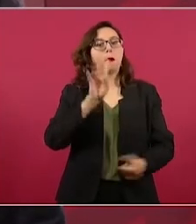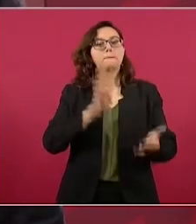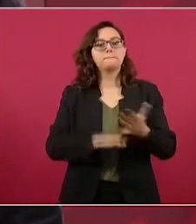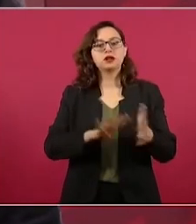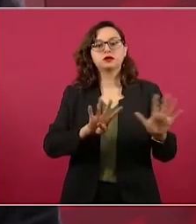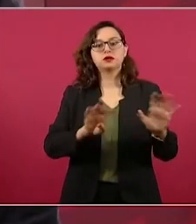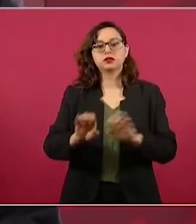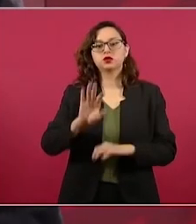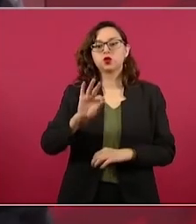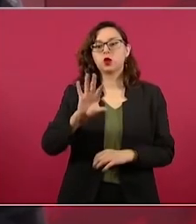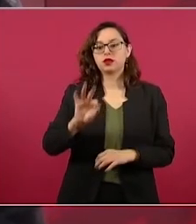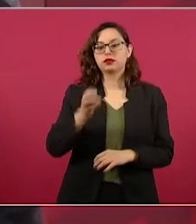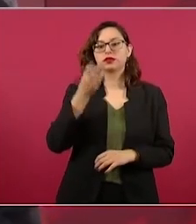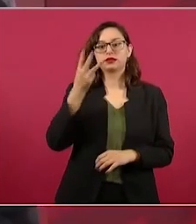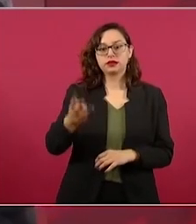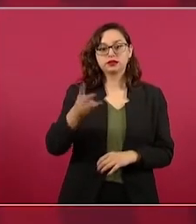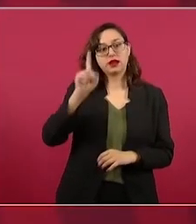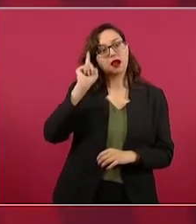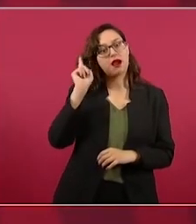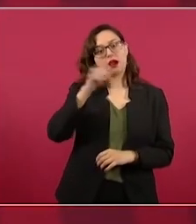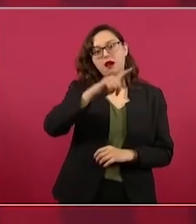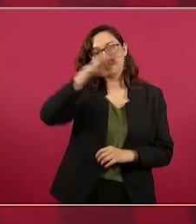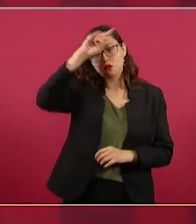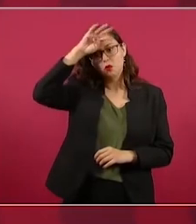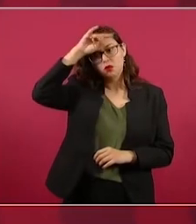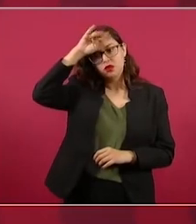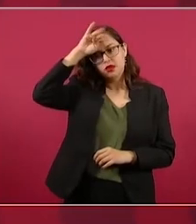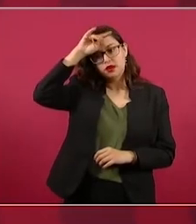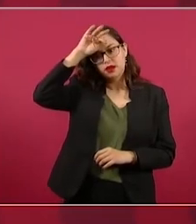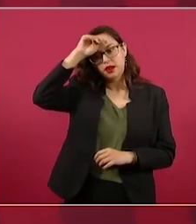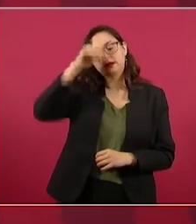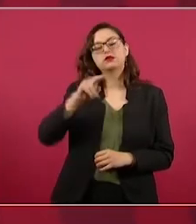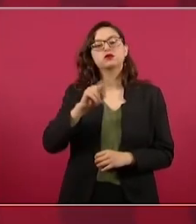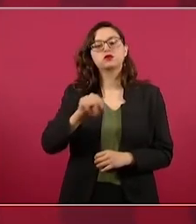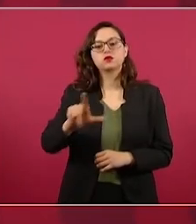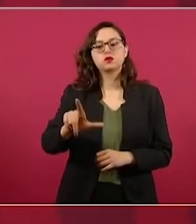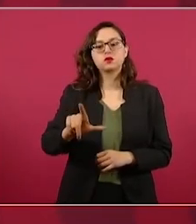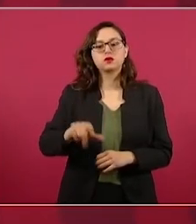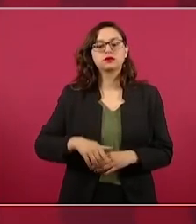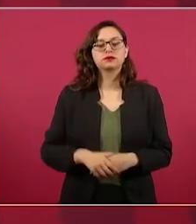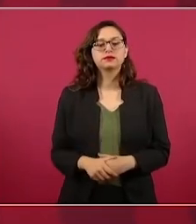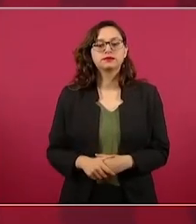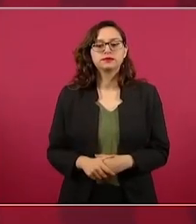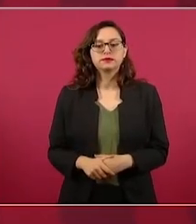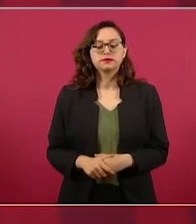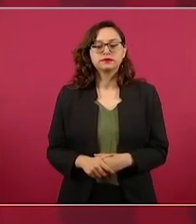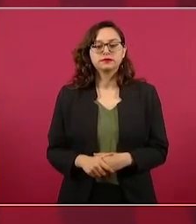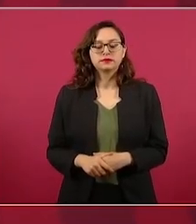1943, estuvo en Monterrey, Nuevo León.